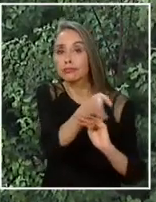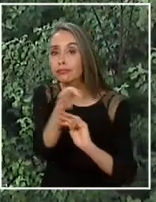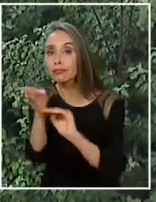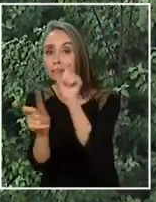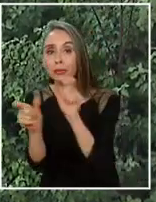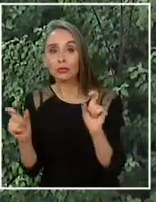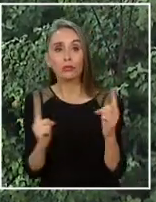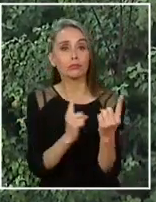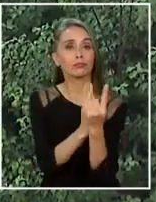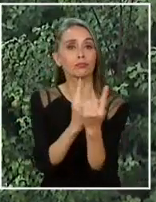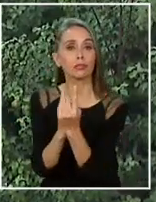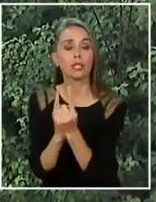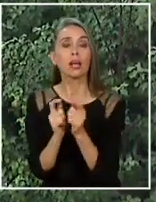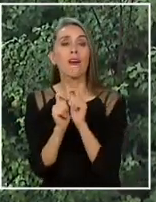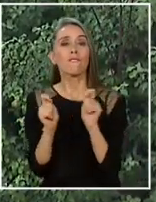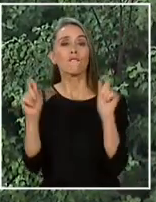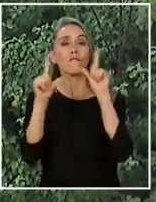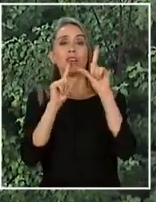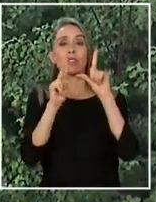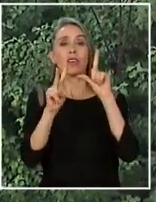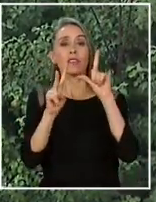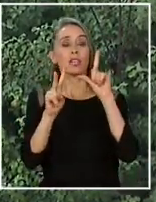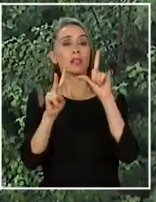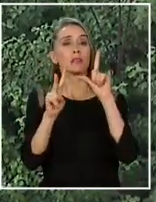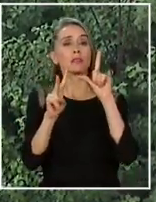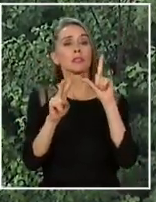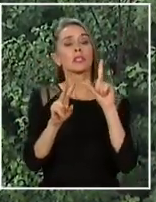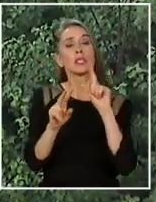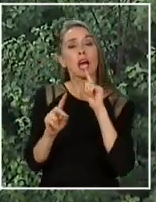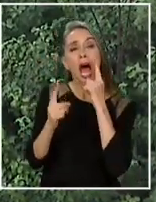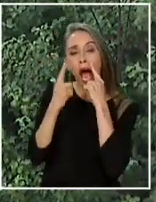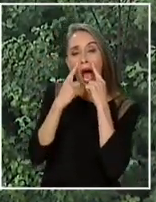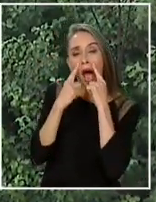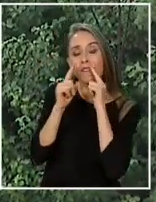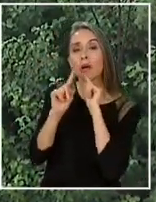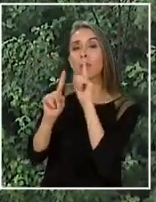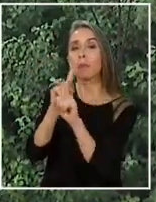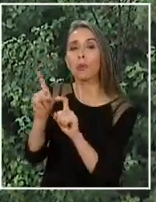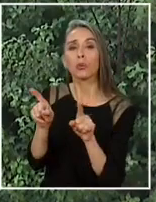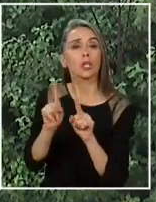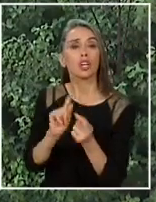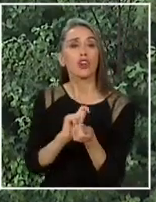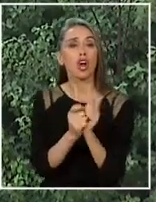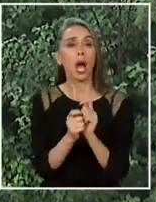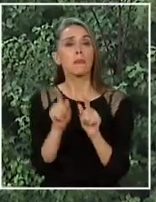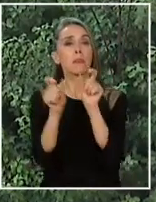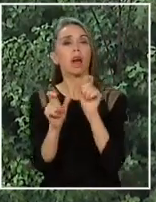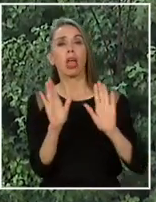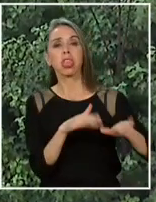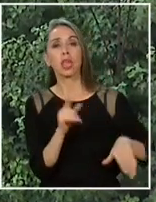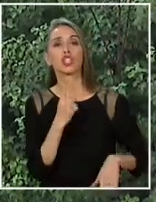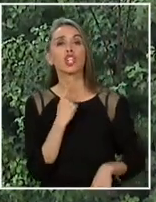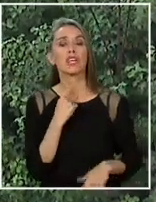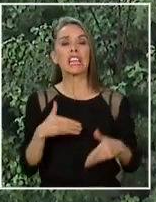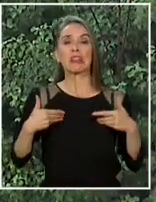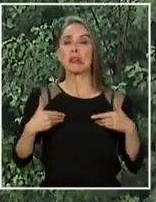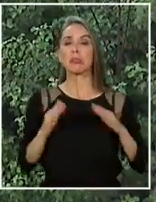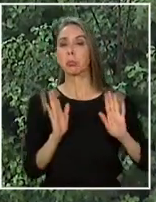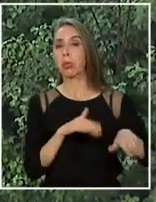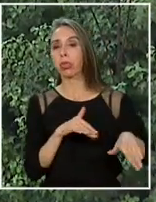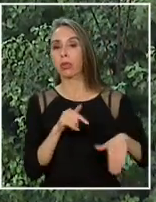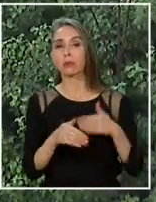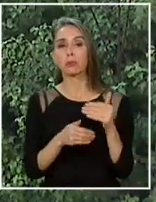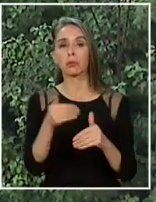digamos, y también con la franja, y no ha cambiado la falta de interés, de entusiasmo de la gente por